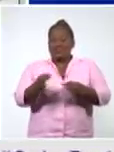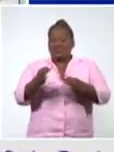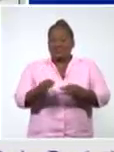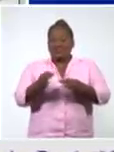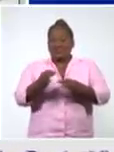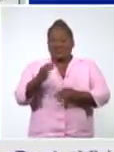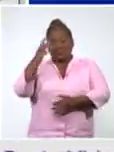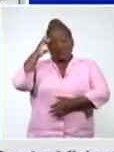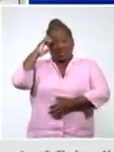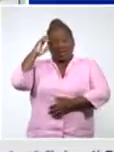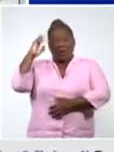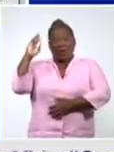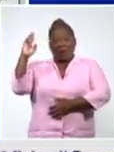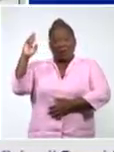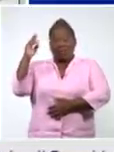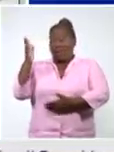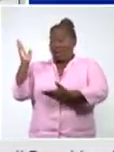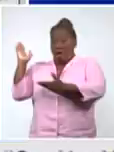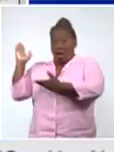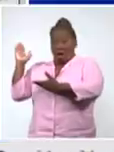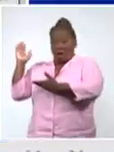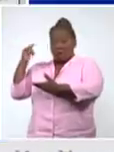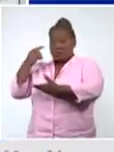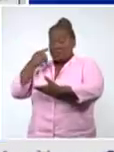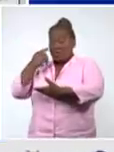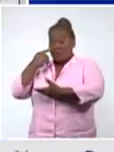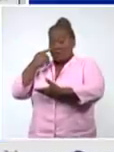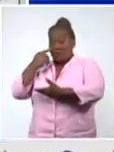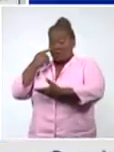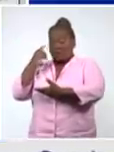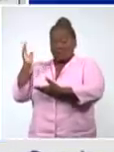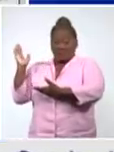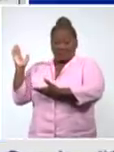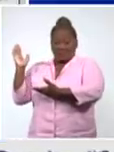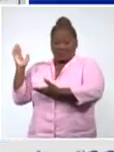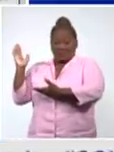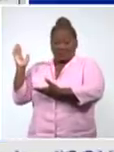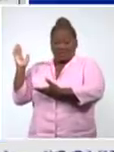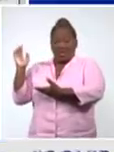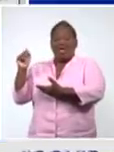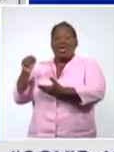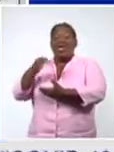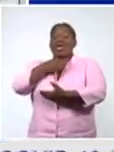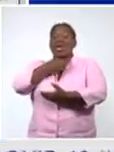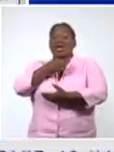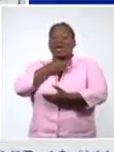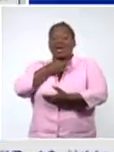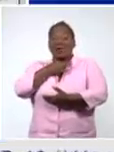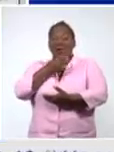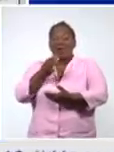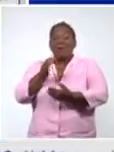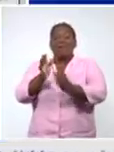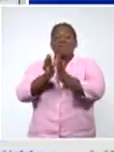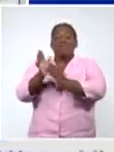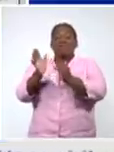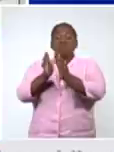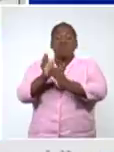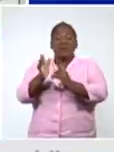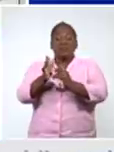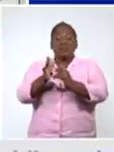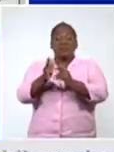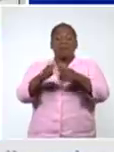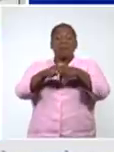y ahí lo podemos ver, no es que lo recordemos, que ahí lo estamos viendo, que fue el mes de mayor número de casos confirmados,